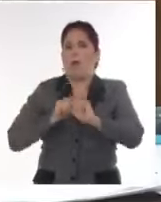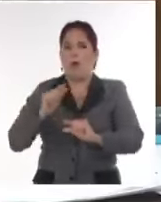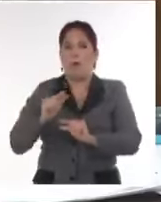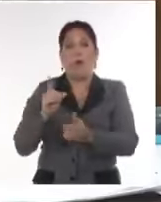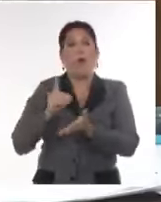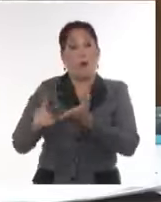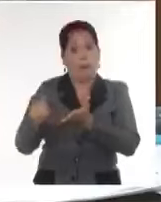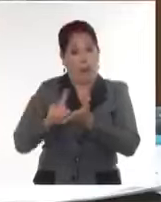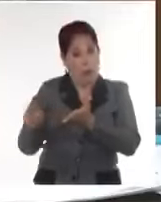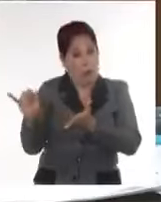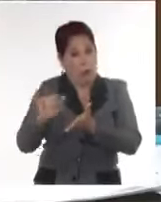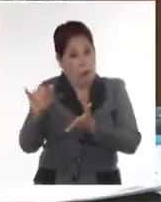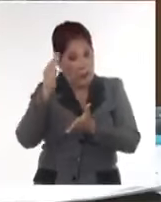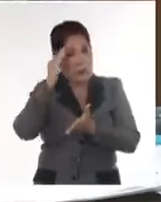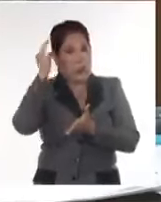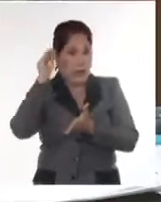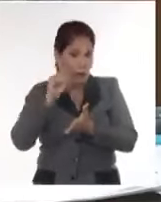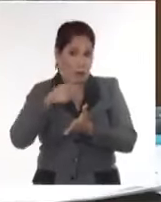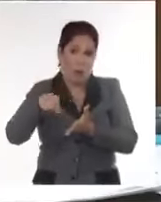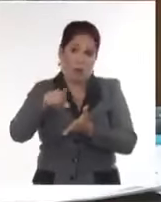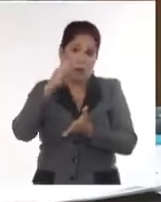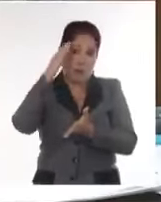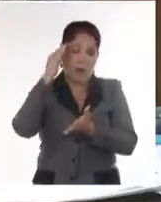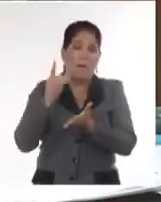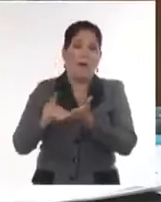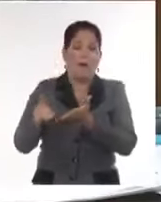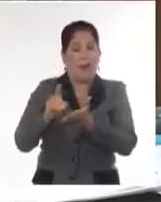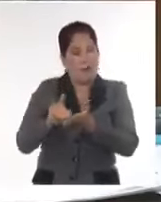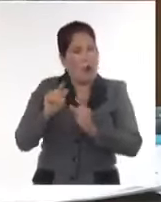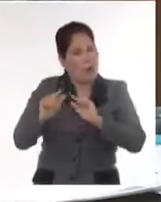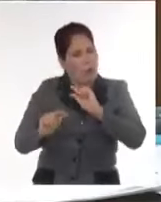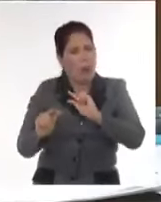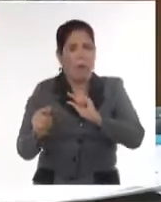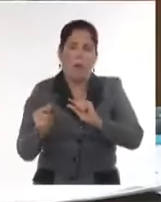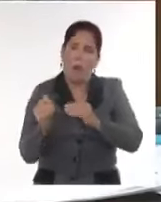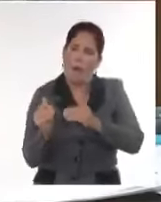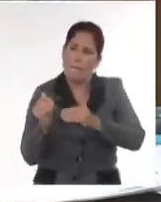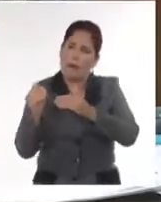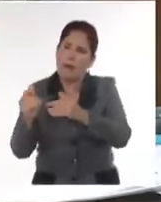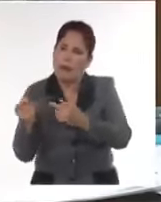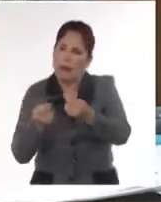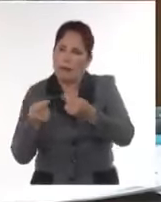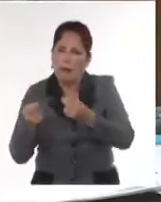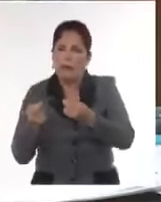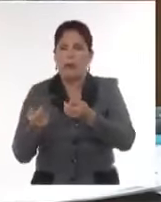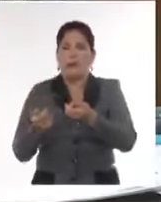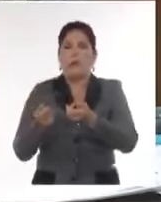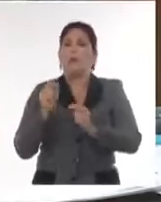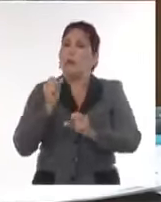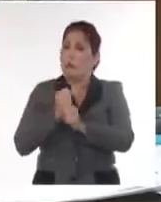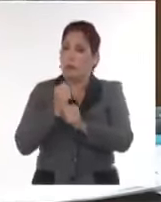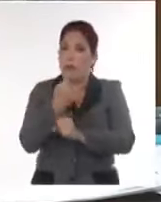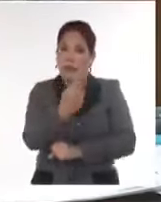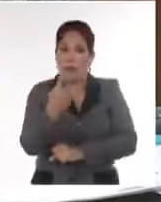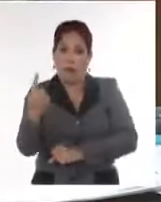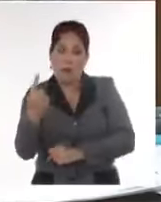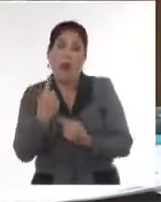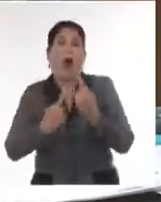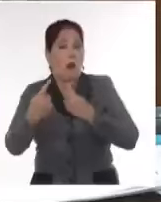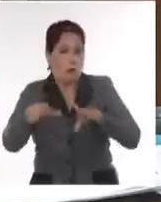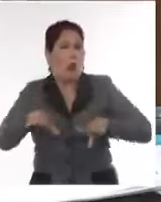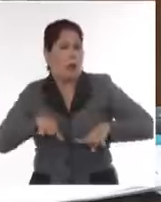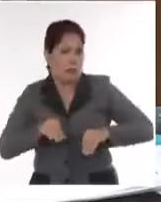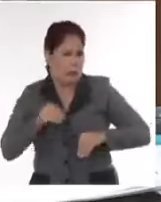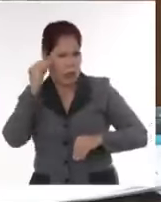también, tenemos deuda con ellos, y las hemos renegociado y estamos trabajando con cada uno de ellos. Algunos han aceptado,